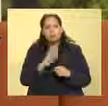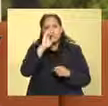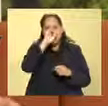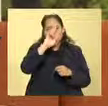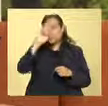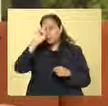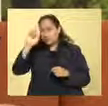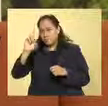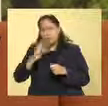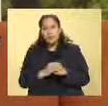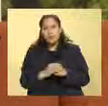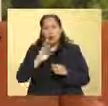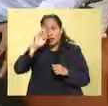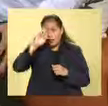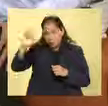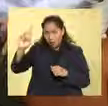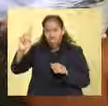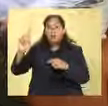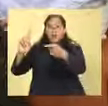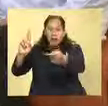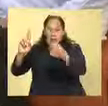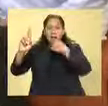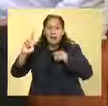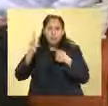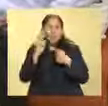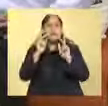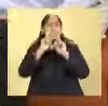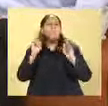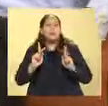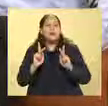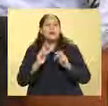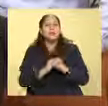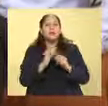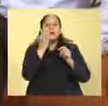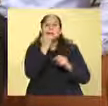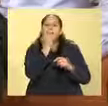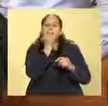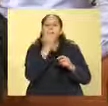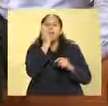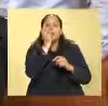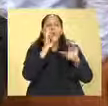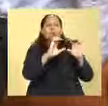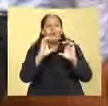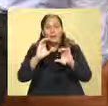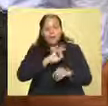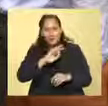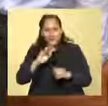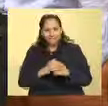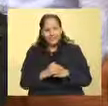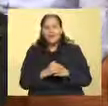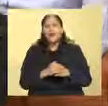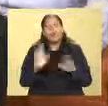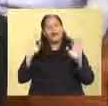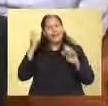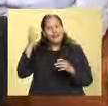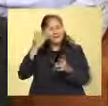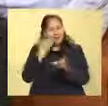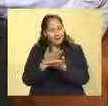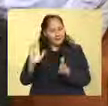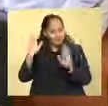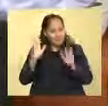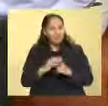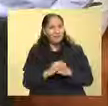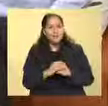respeto, ¿no? Como dice, ¿no? El dicho. El respeto al derecho ajeno es la paz. Y el cuidado de los y dientes. Y el cuidado. Ah, bueno, eso ya es otra